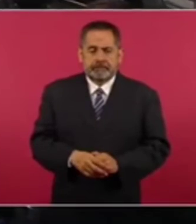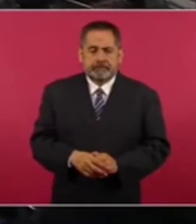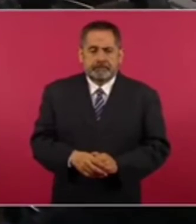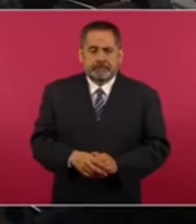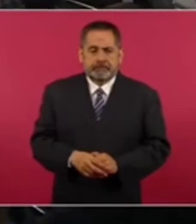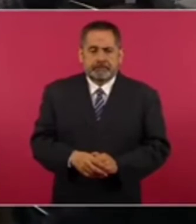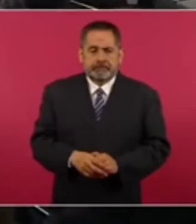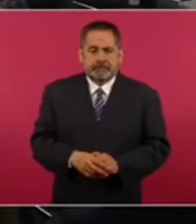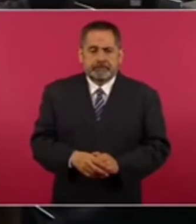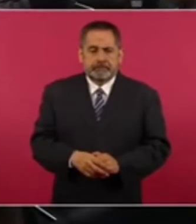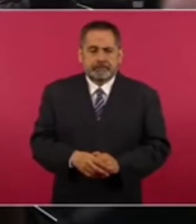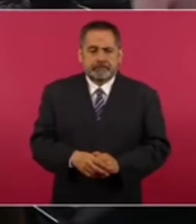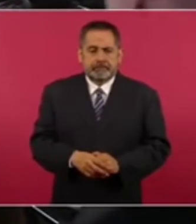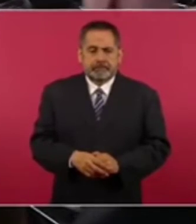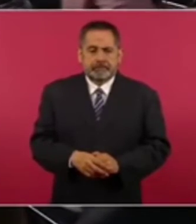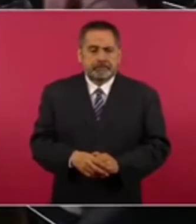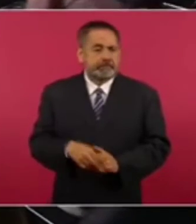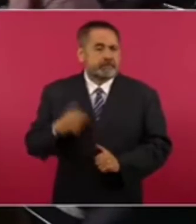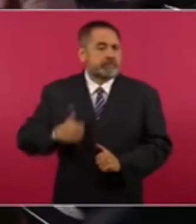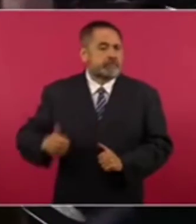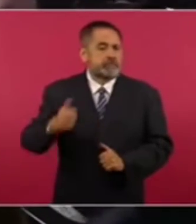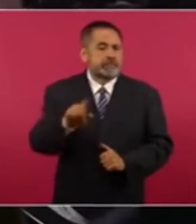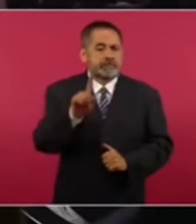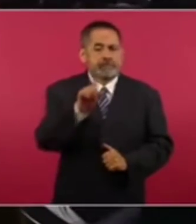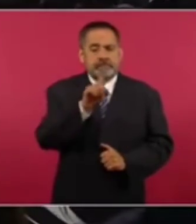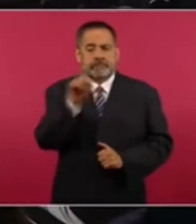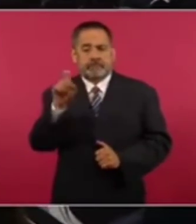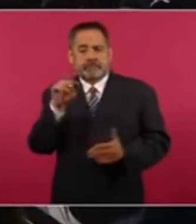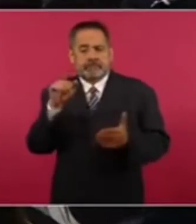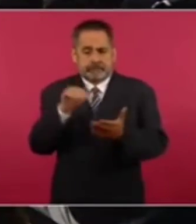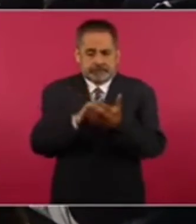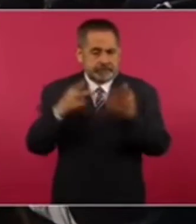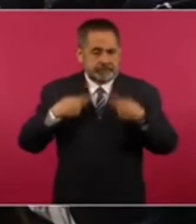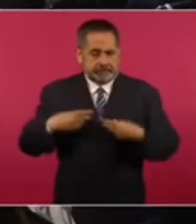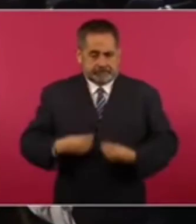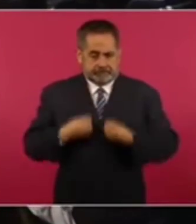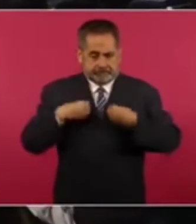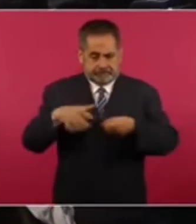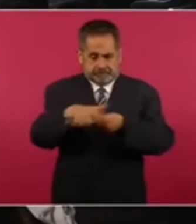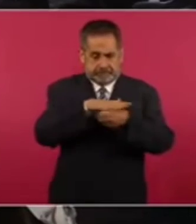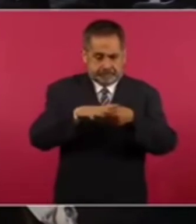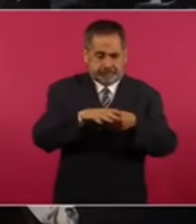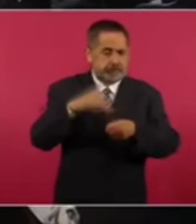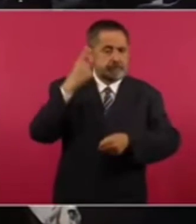Por 100,000 habitantes, mire, Colima.